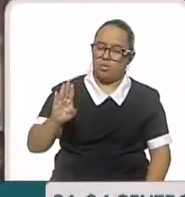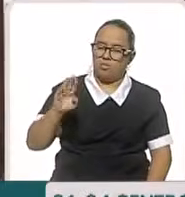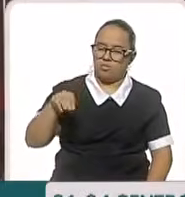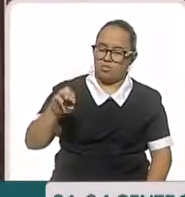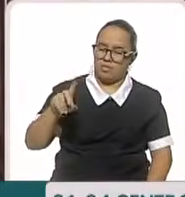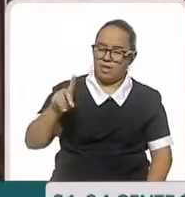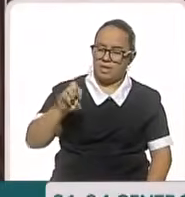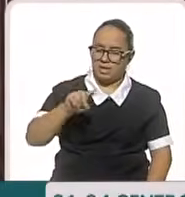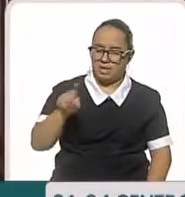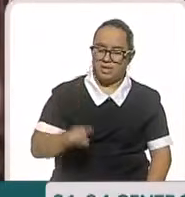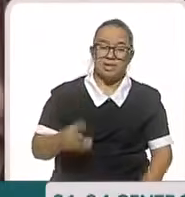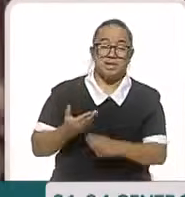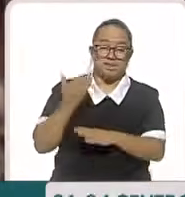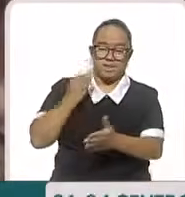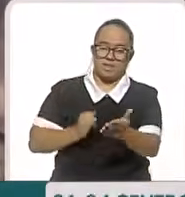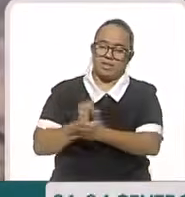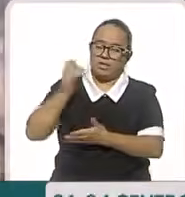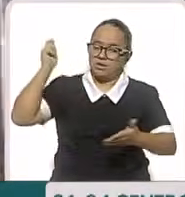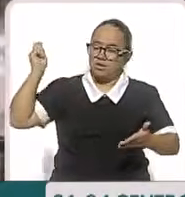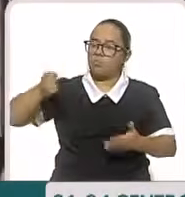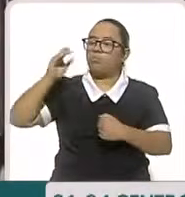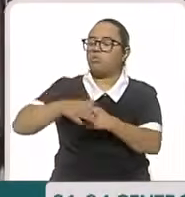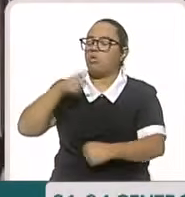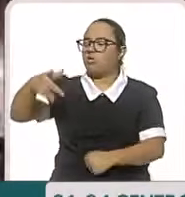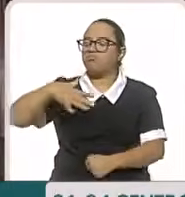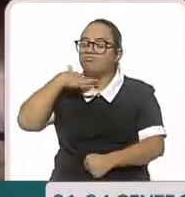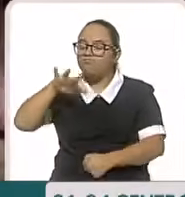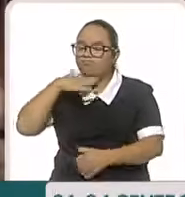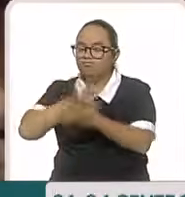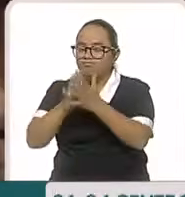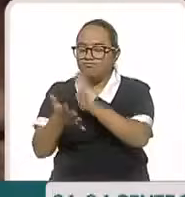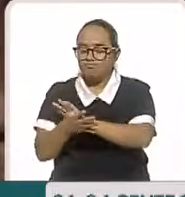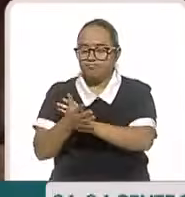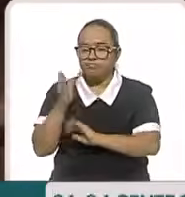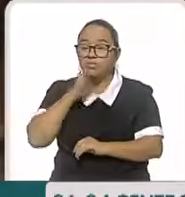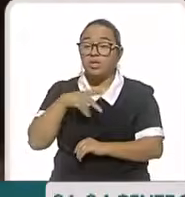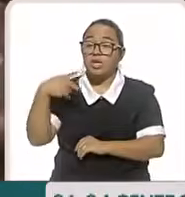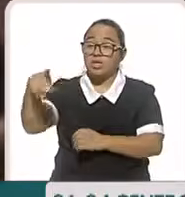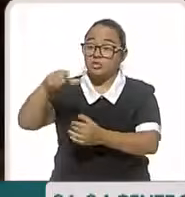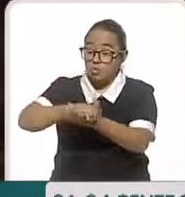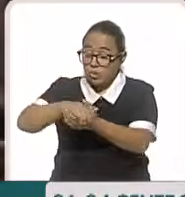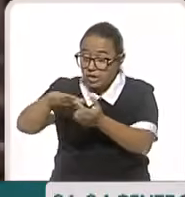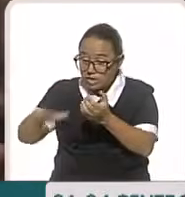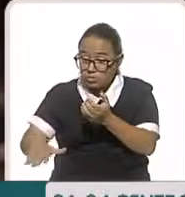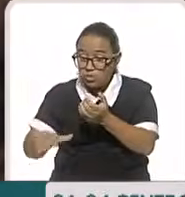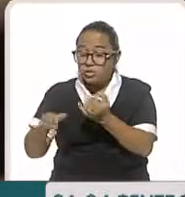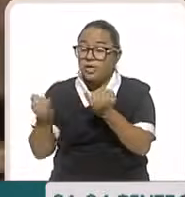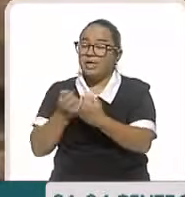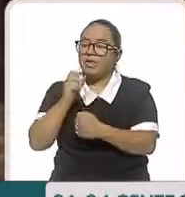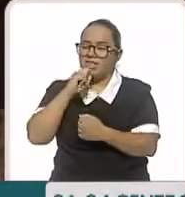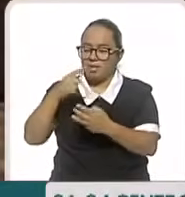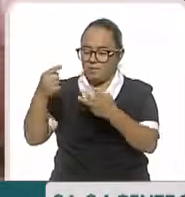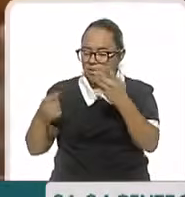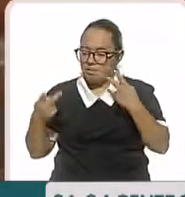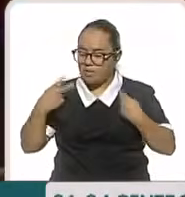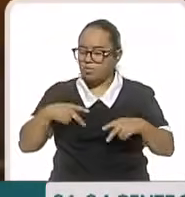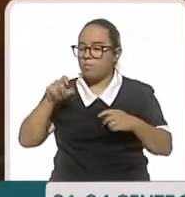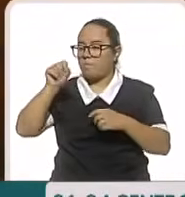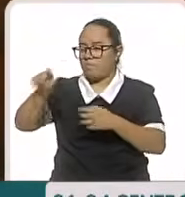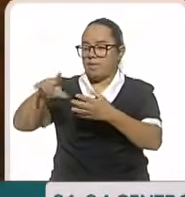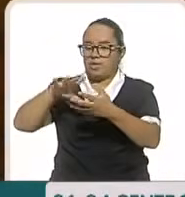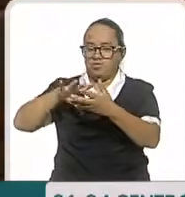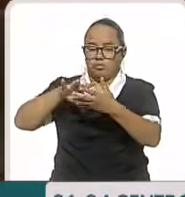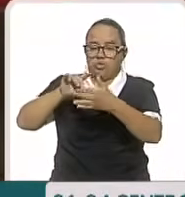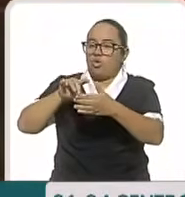bueno, fue sentenciado por corrupción, enfrentó el caso junto con la esposa y junto con los acusados. Entonces, todos